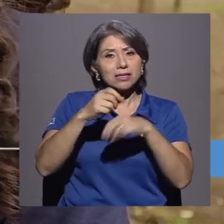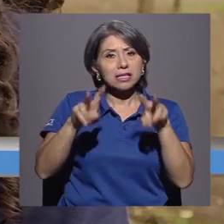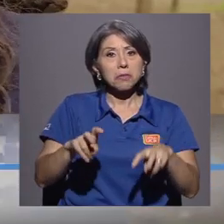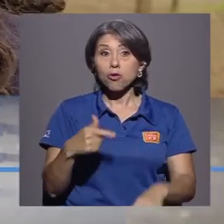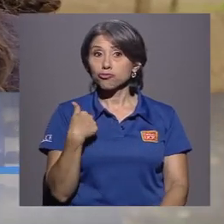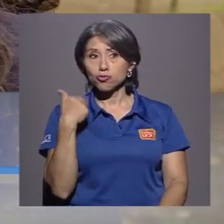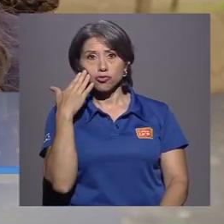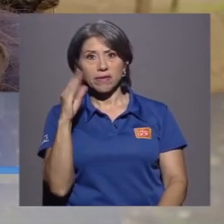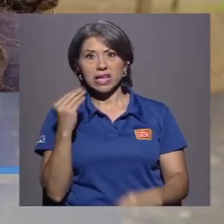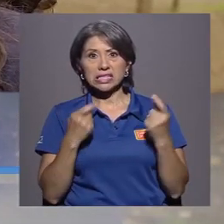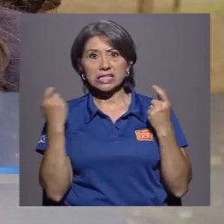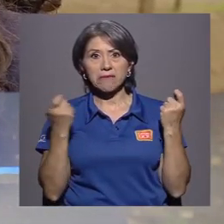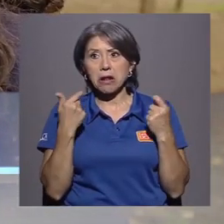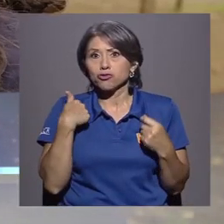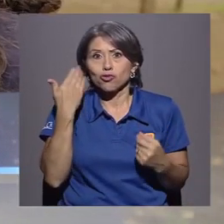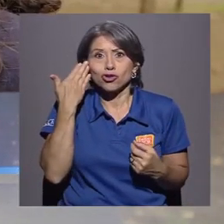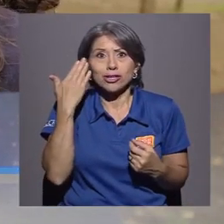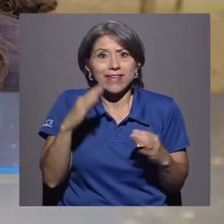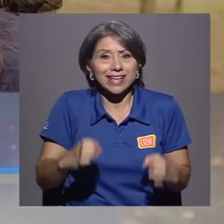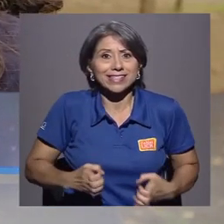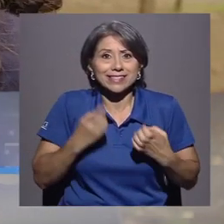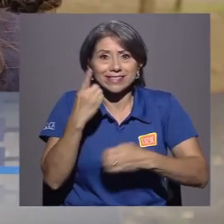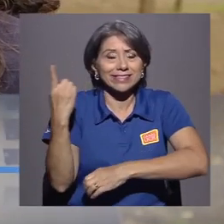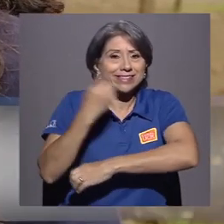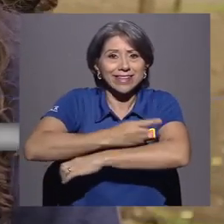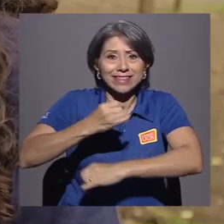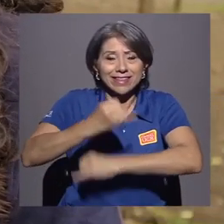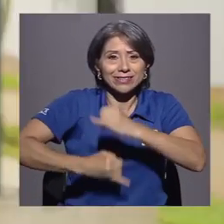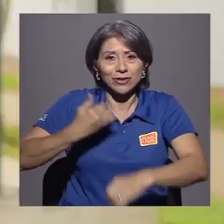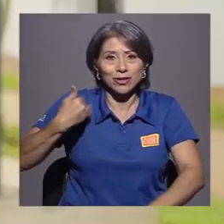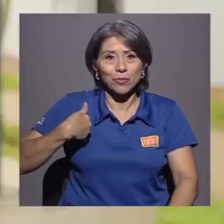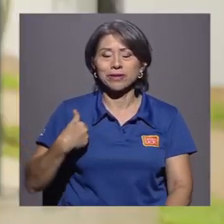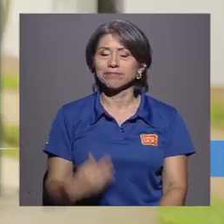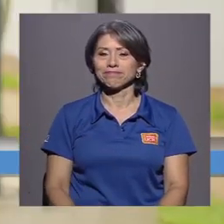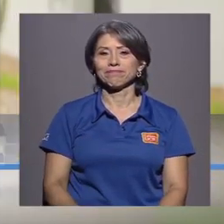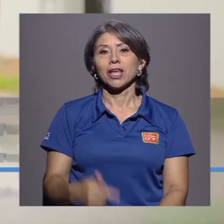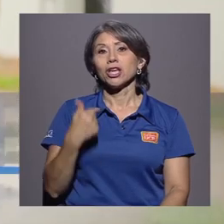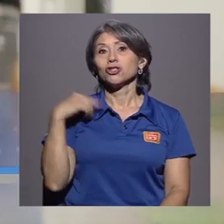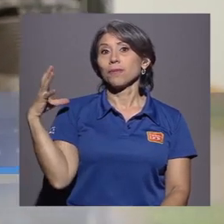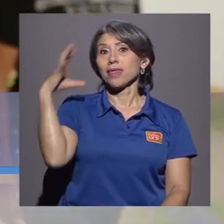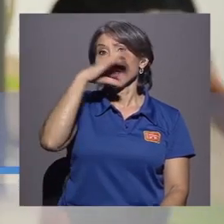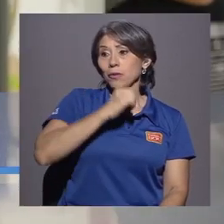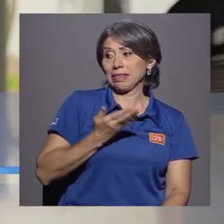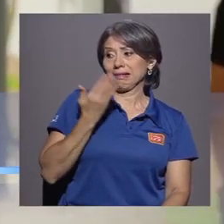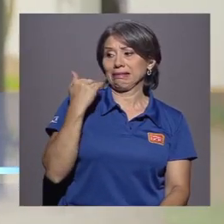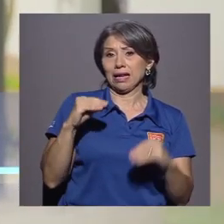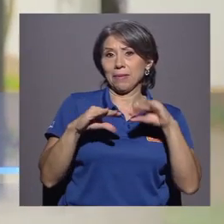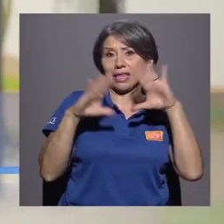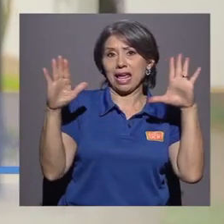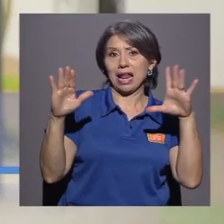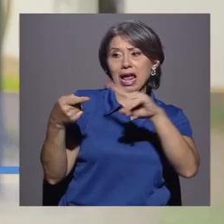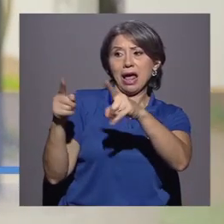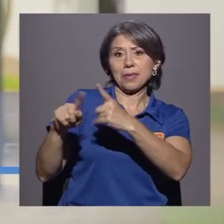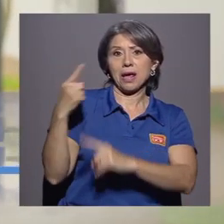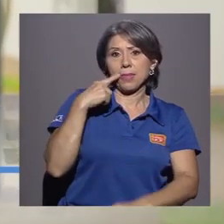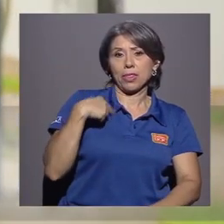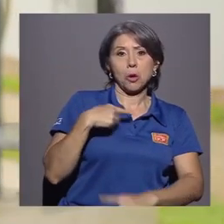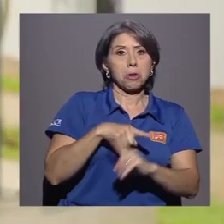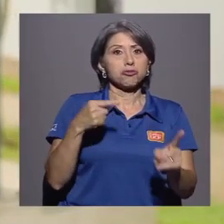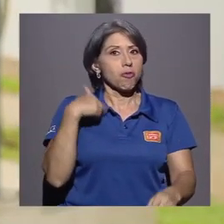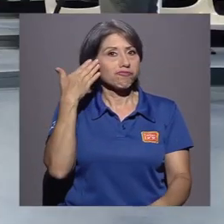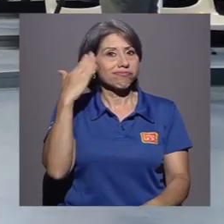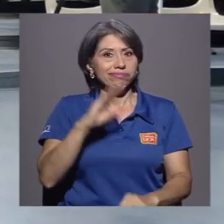No, no sabía que se celebraba. Ni siquiera sabía que existía un Día Internacional del Hombre. Me di cuenta en la mañana porque una amiga me lo mencionó,